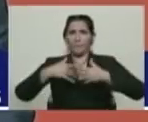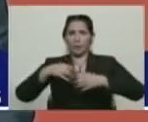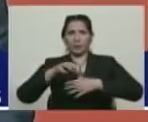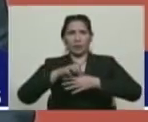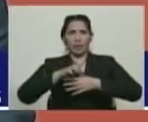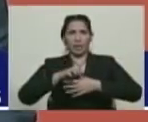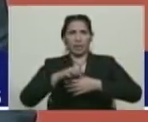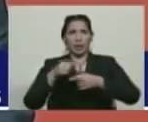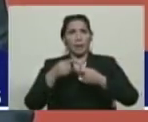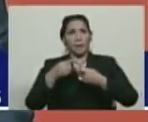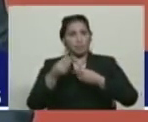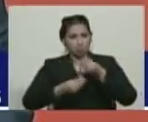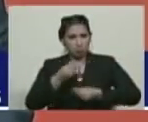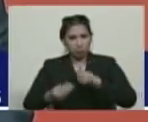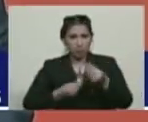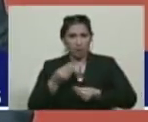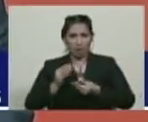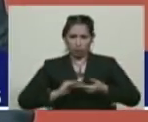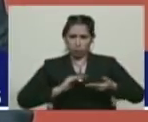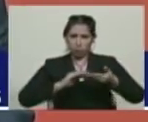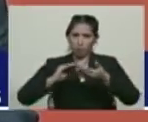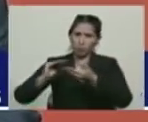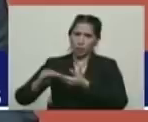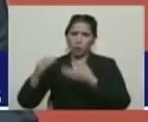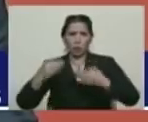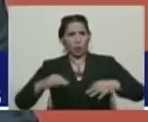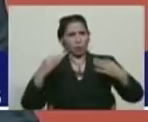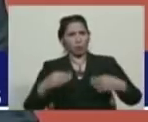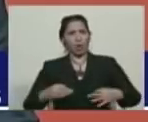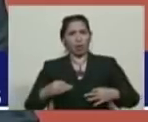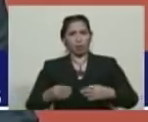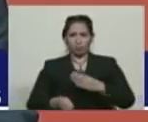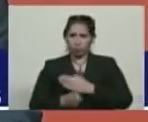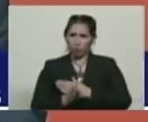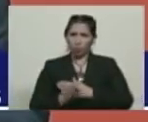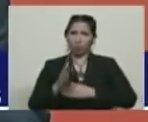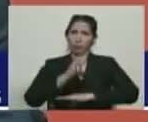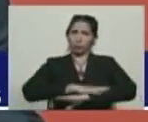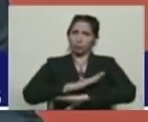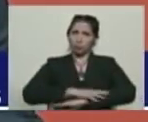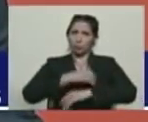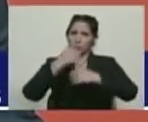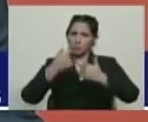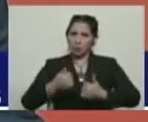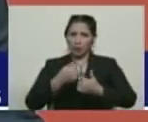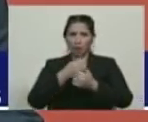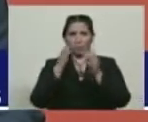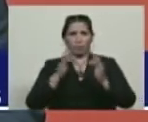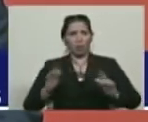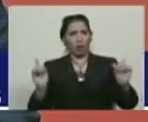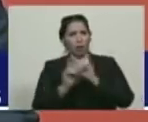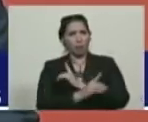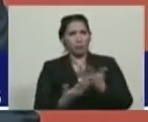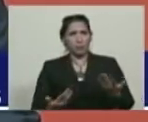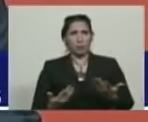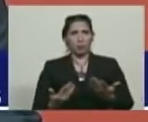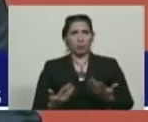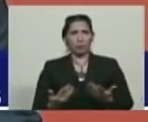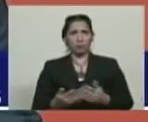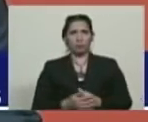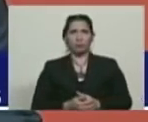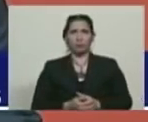que se rectificara en su conducta y en su modalidad criminal